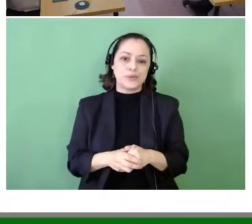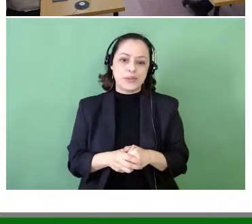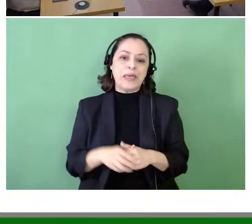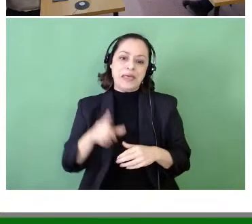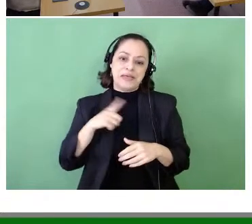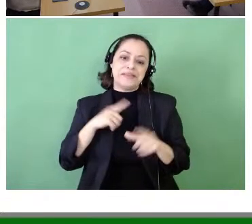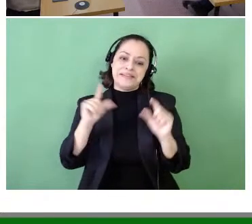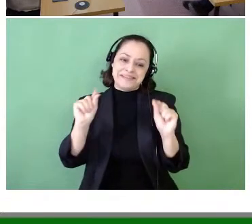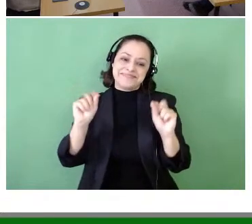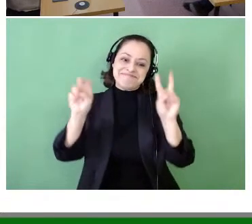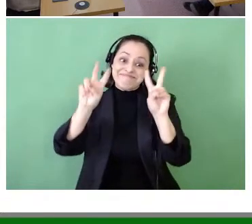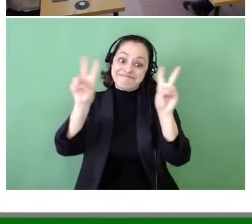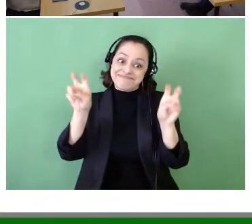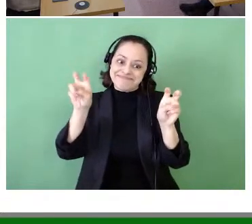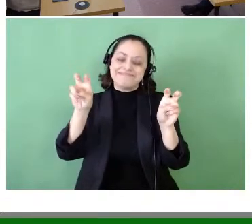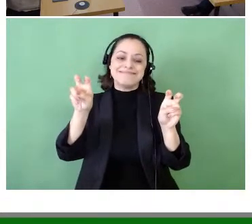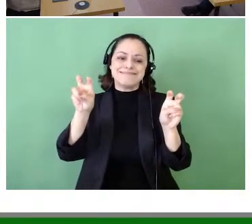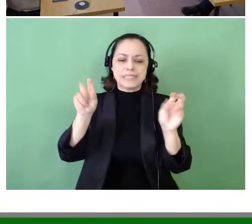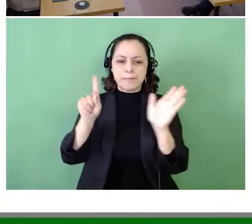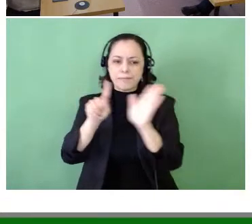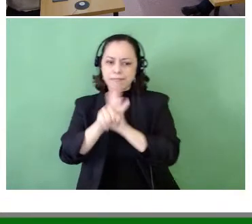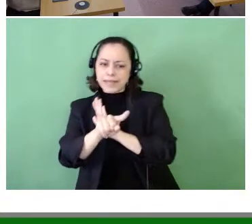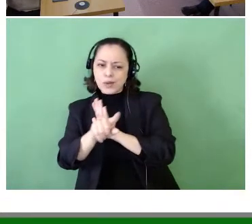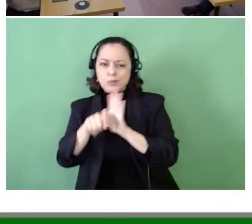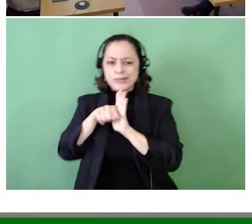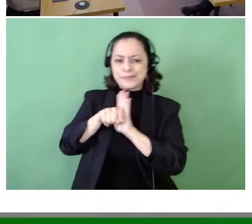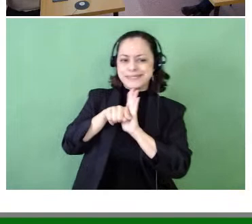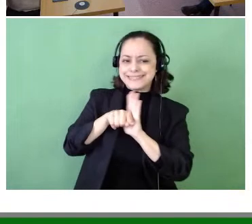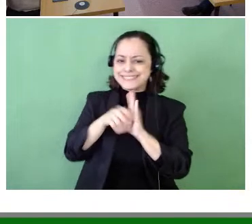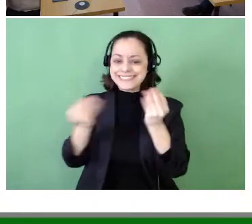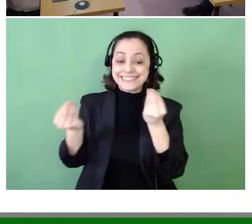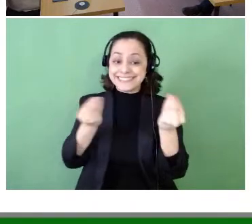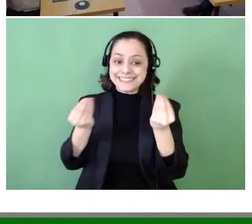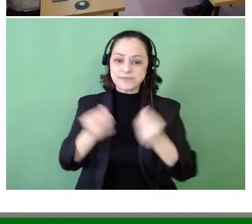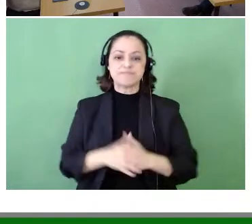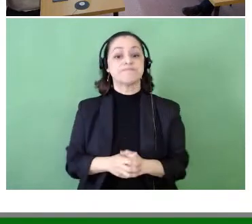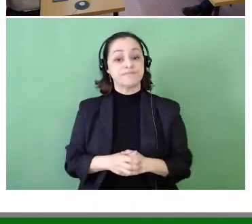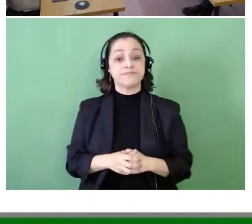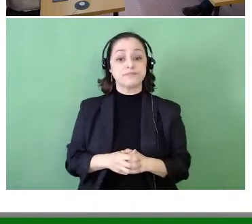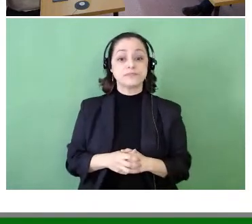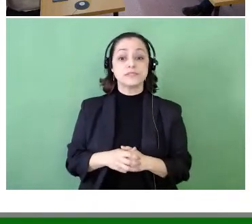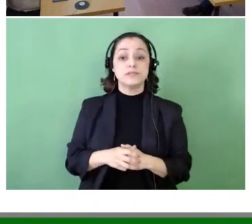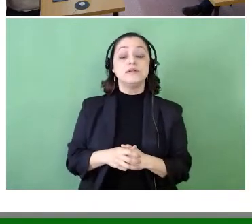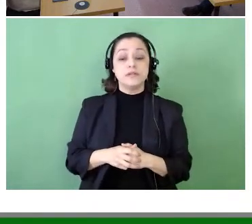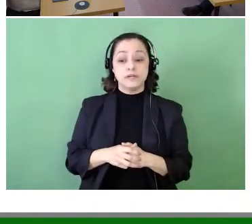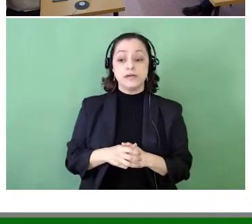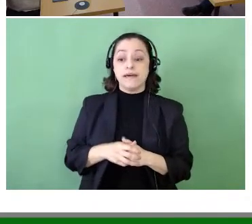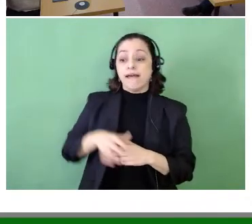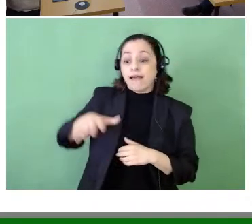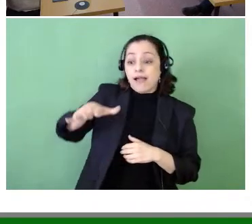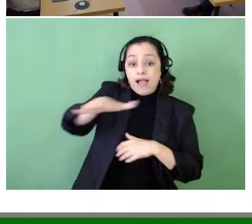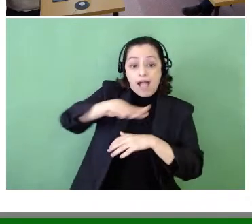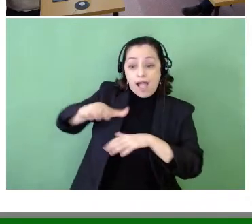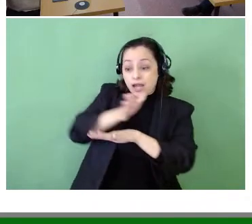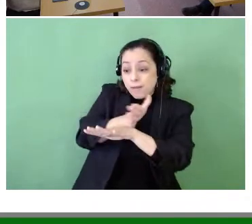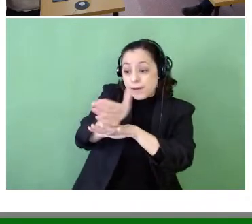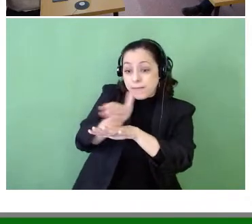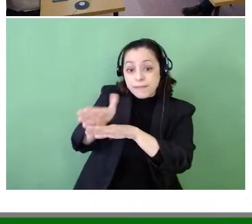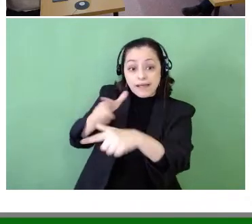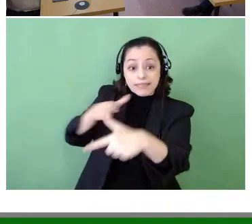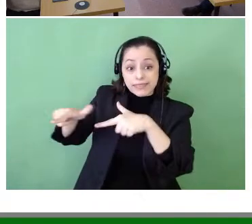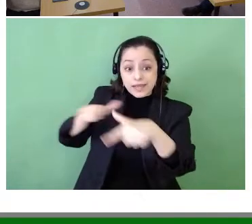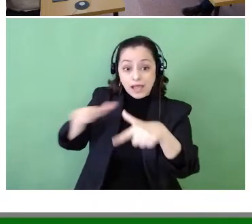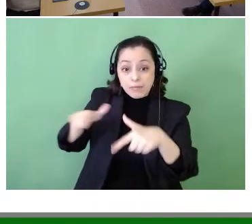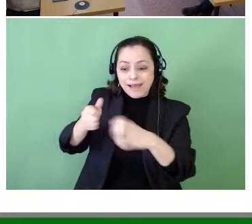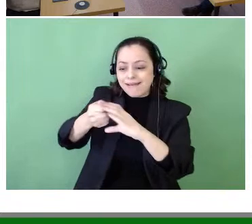tenemos la pregunta principal de esta investigación, que se dice: ¿cuáles son las características del mercado laboral que son descritos